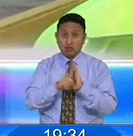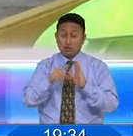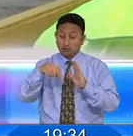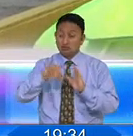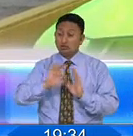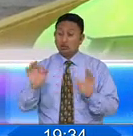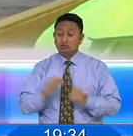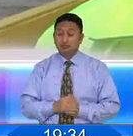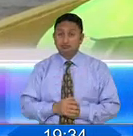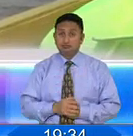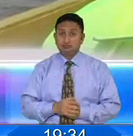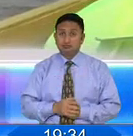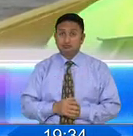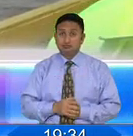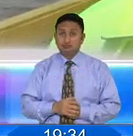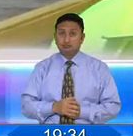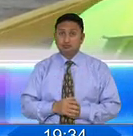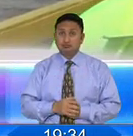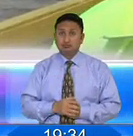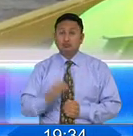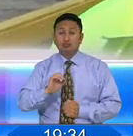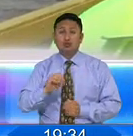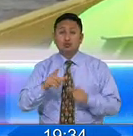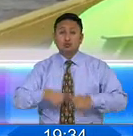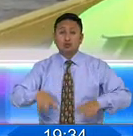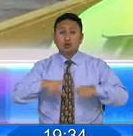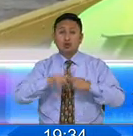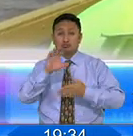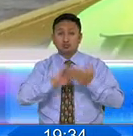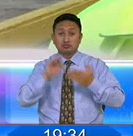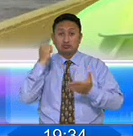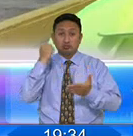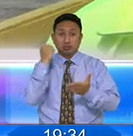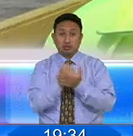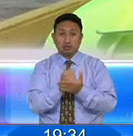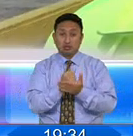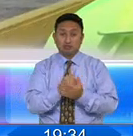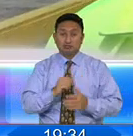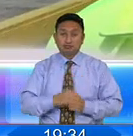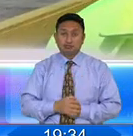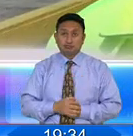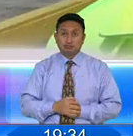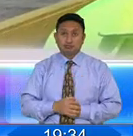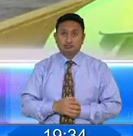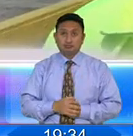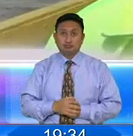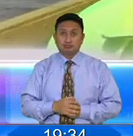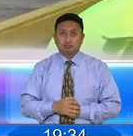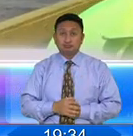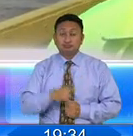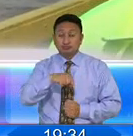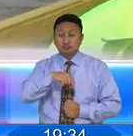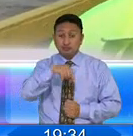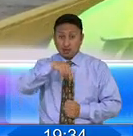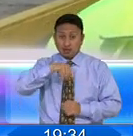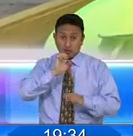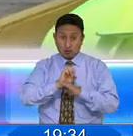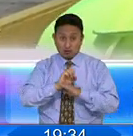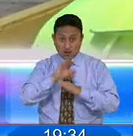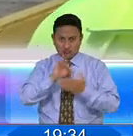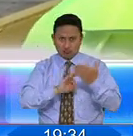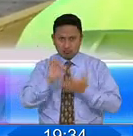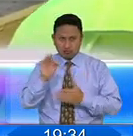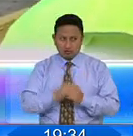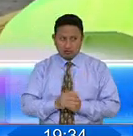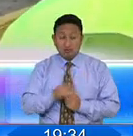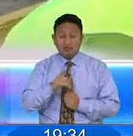tránsito o en los lugares autorizados para la matriculación. Entonces, han sido legalizados y, por lo tanto,